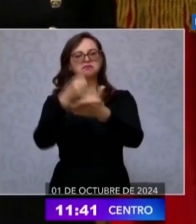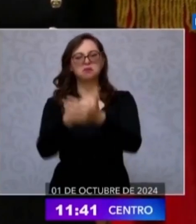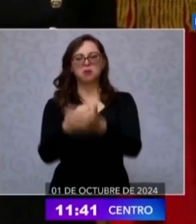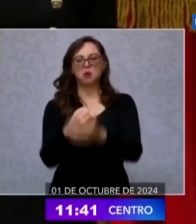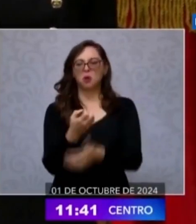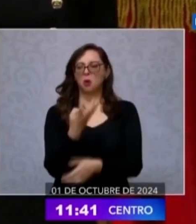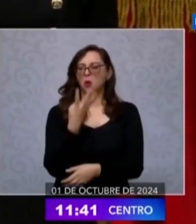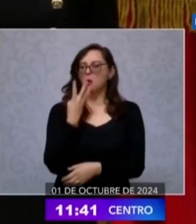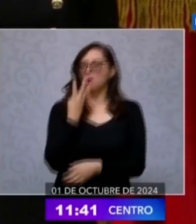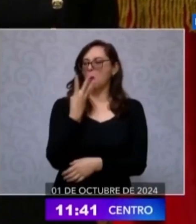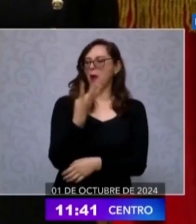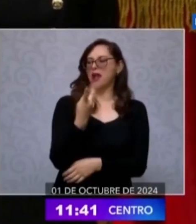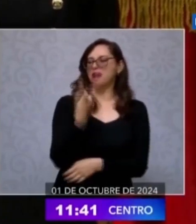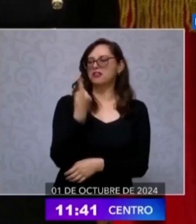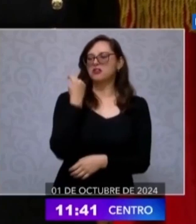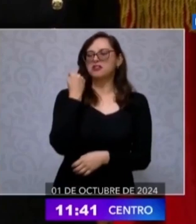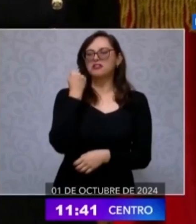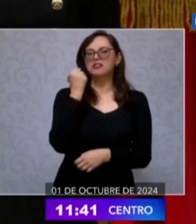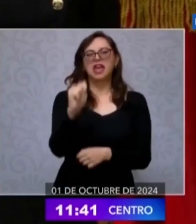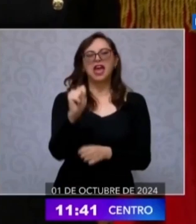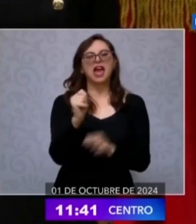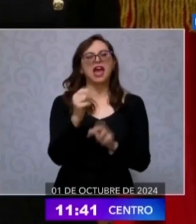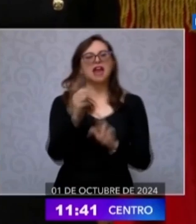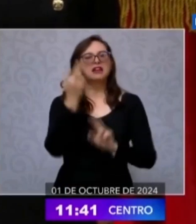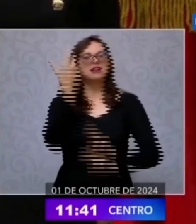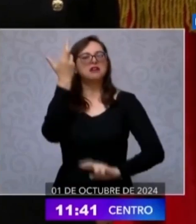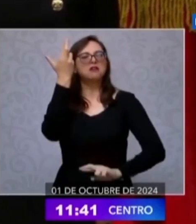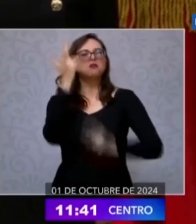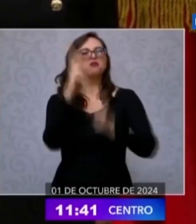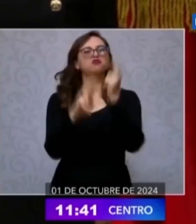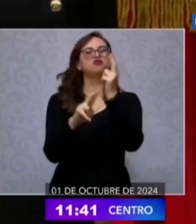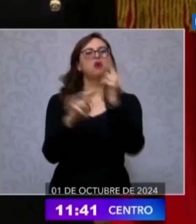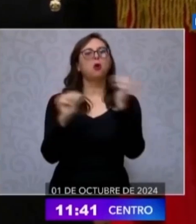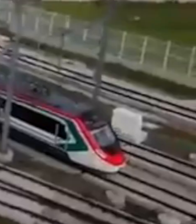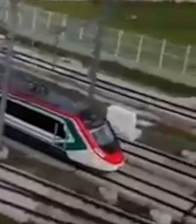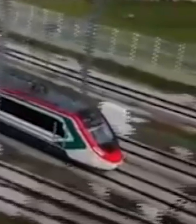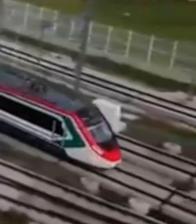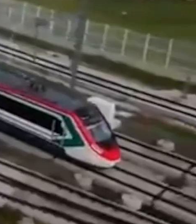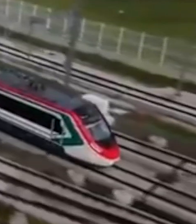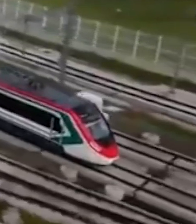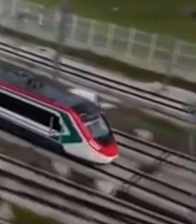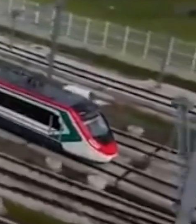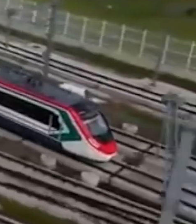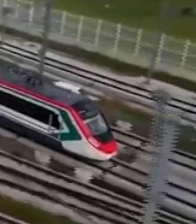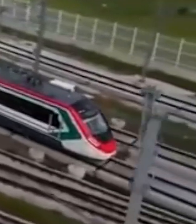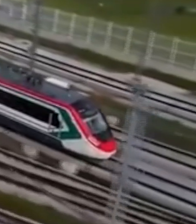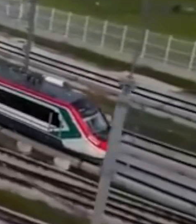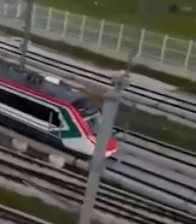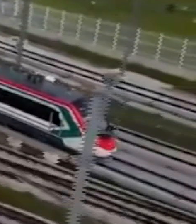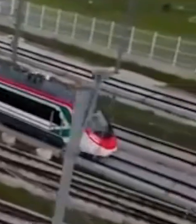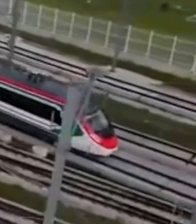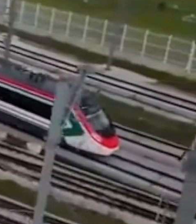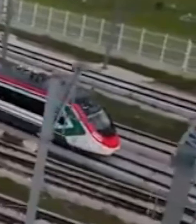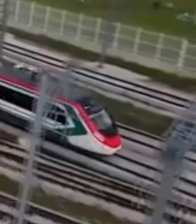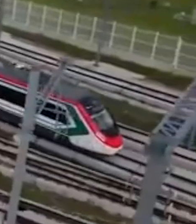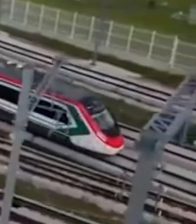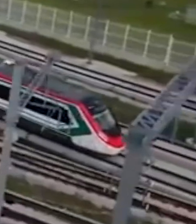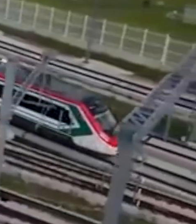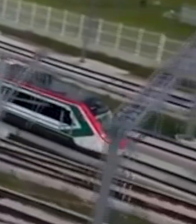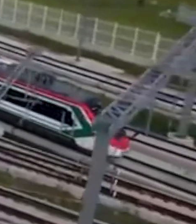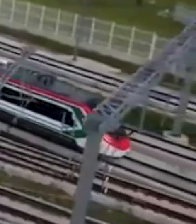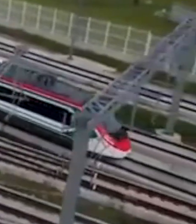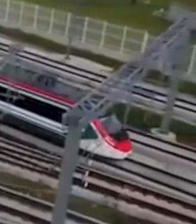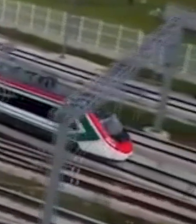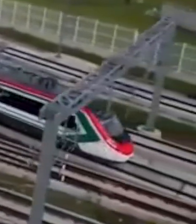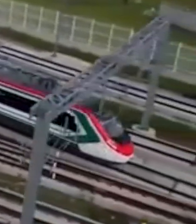Uno de los primeros compromisos para la entidad veracruzana que hizo la presidenta Claudia Sheinbaum Pardo fue la reactivación de la línea de tren de pasajeros